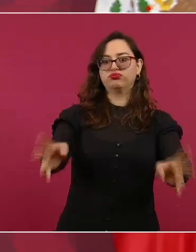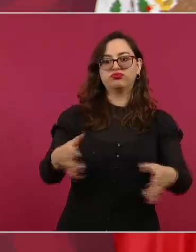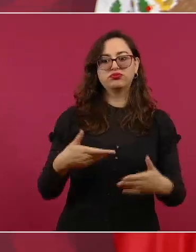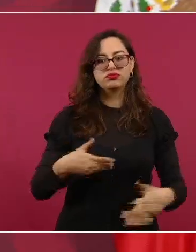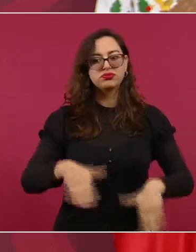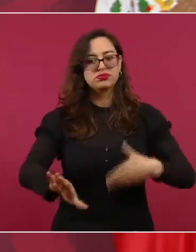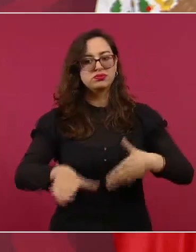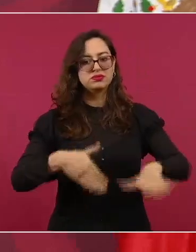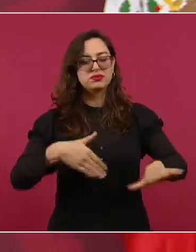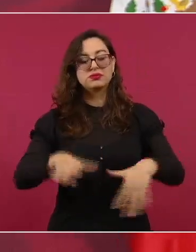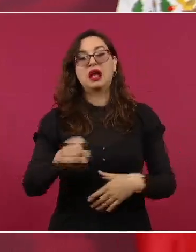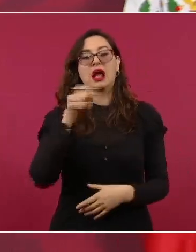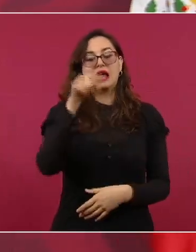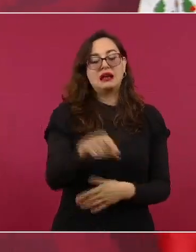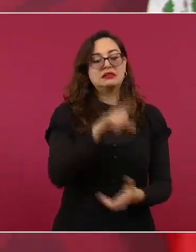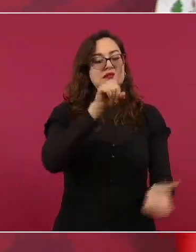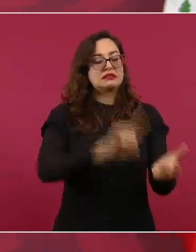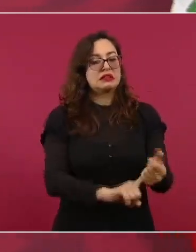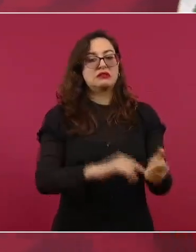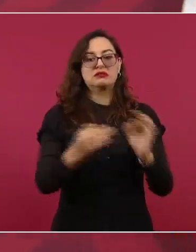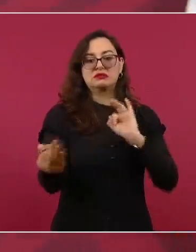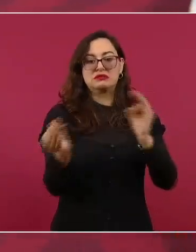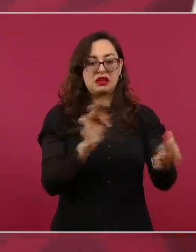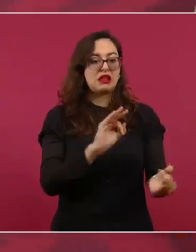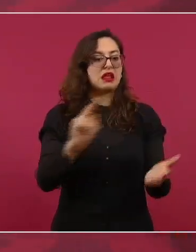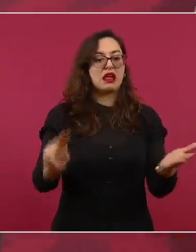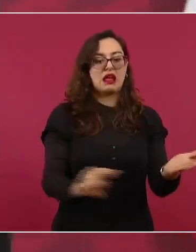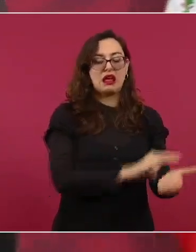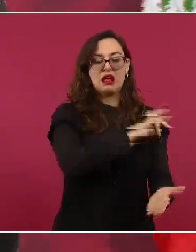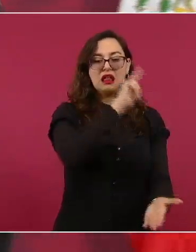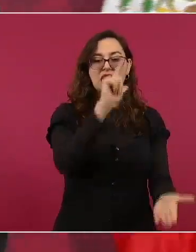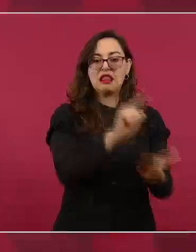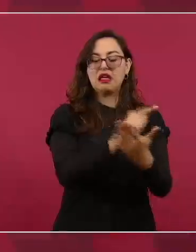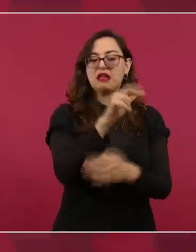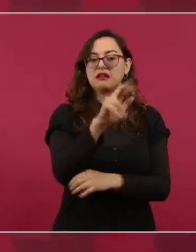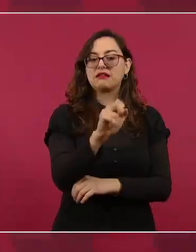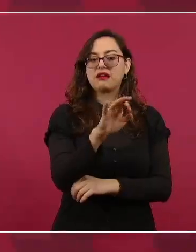se firmaron las leyes de reforma, donde vivió Juárez,